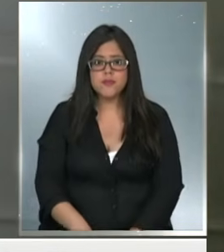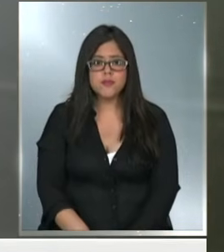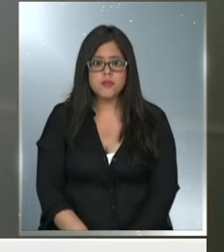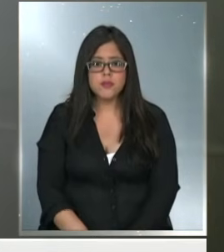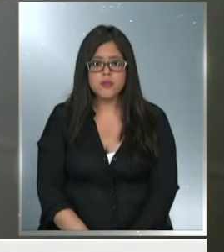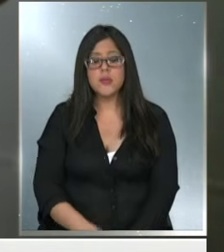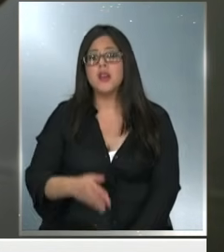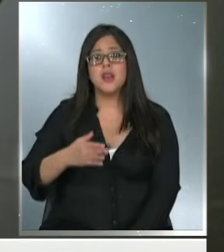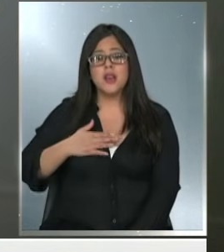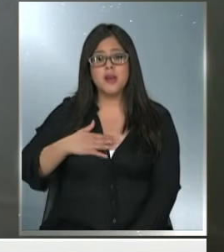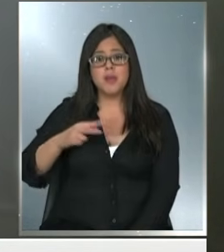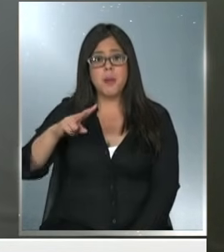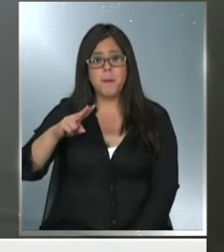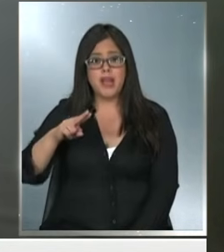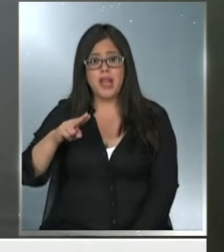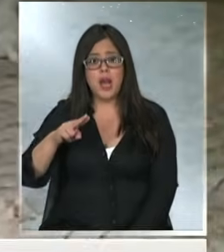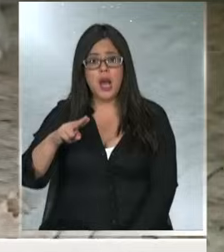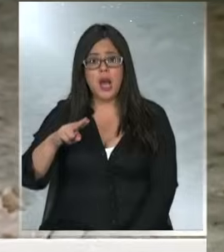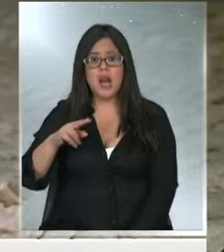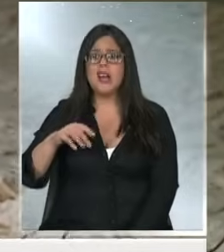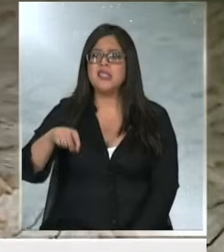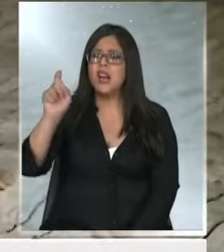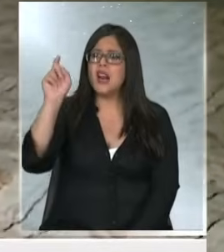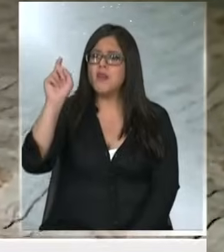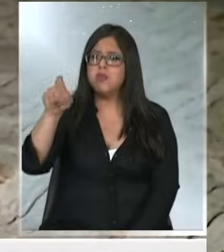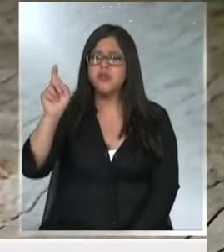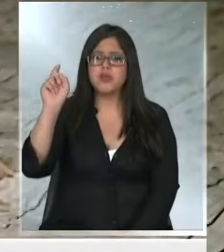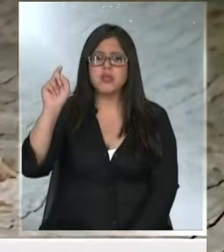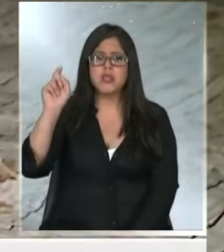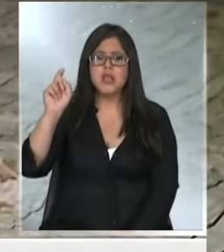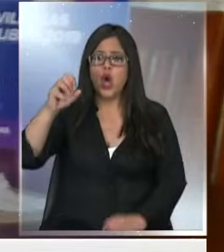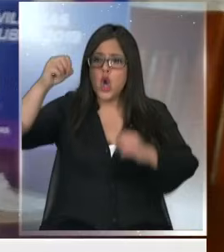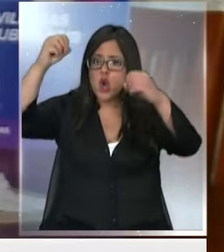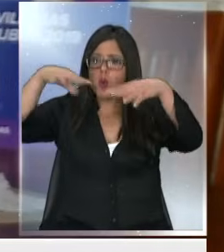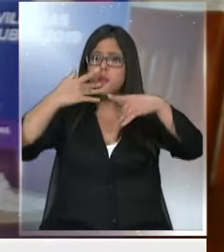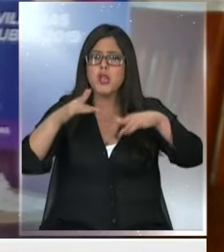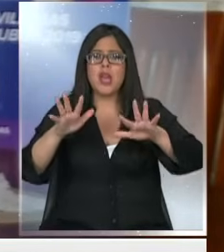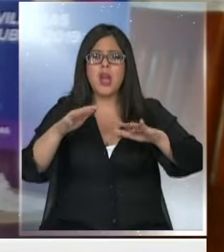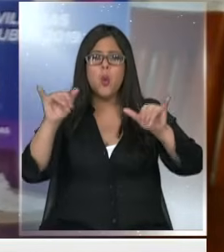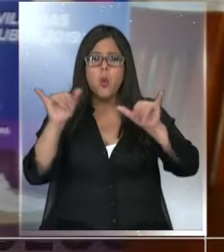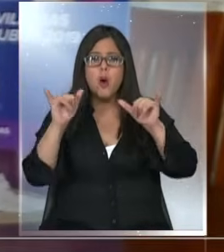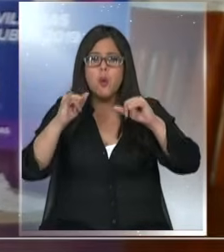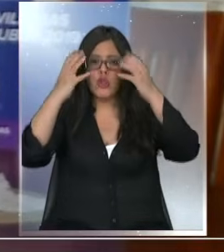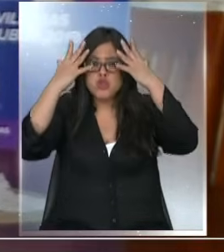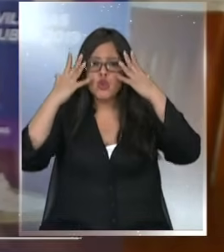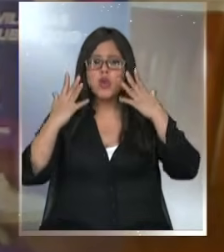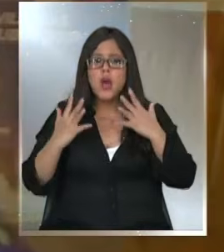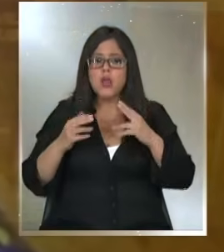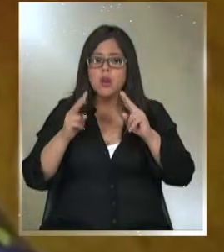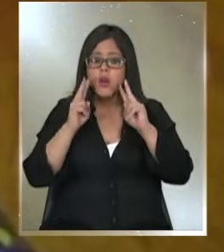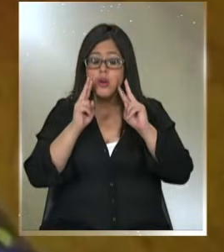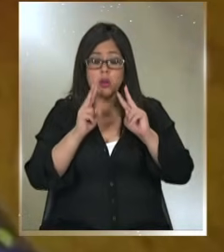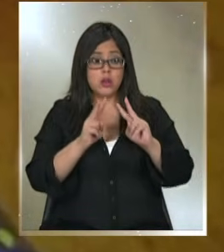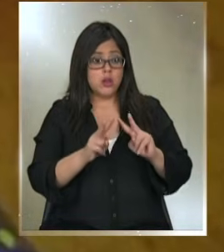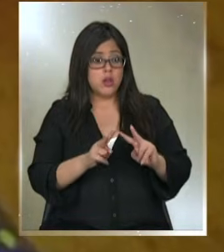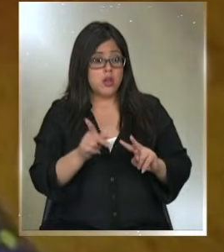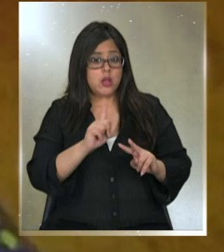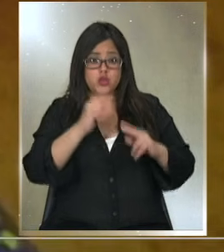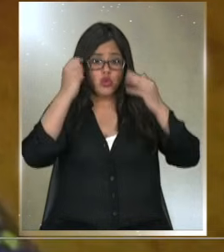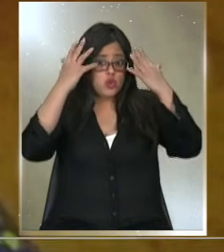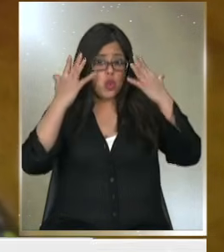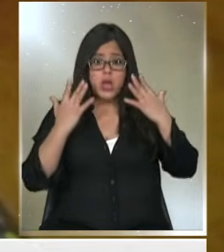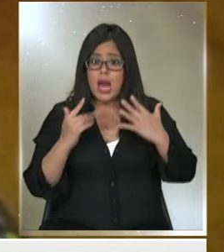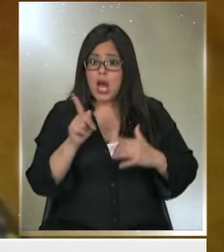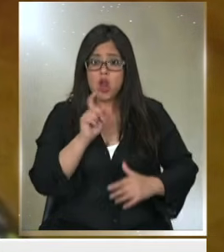Y mi pareja prende la luz. Le digo, ya prende la luz que está el niño todo sudado. Y prende la luz y no era sudado.